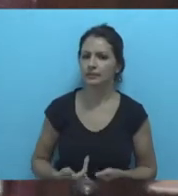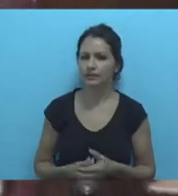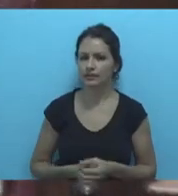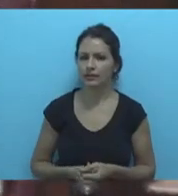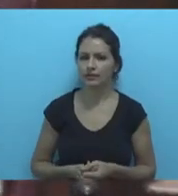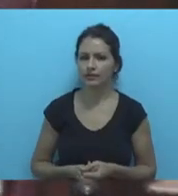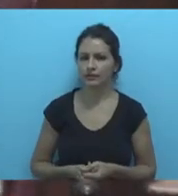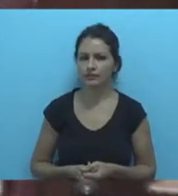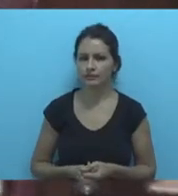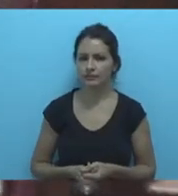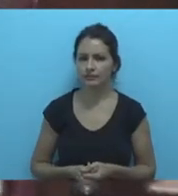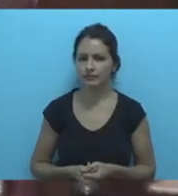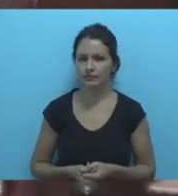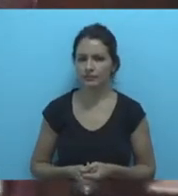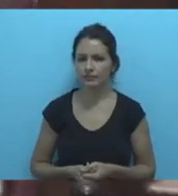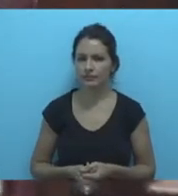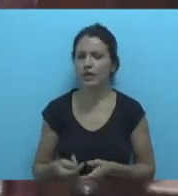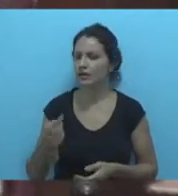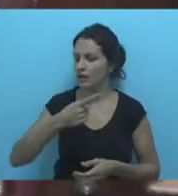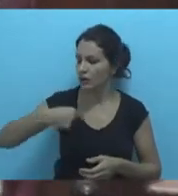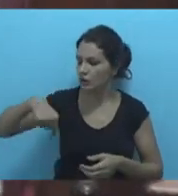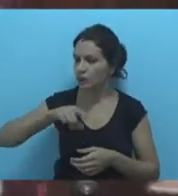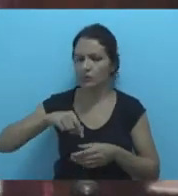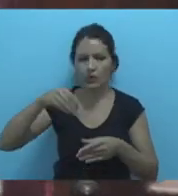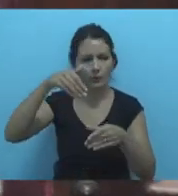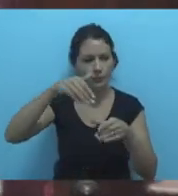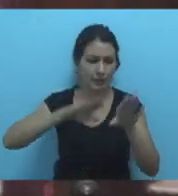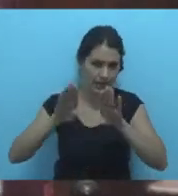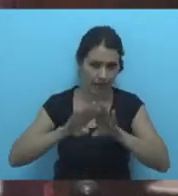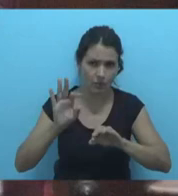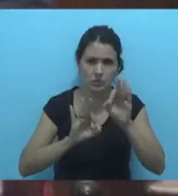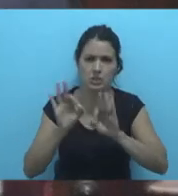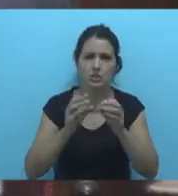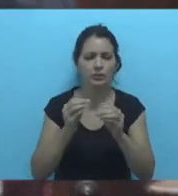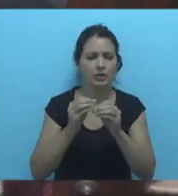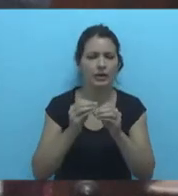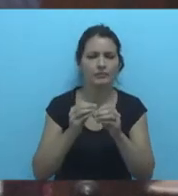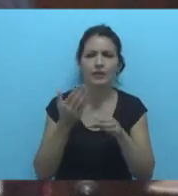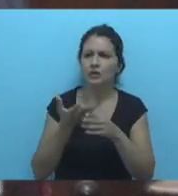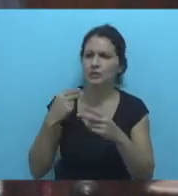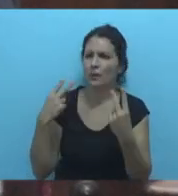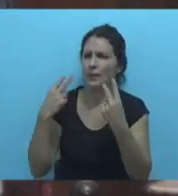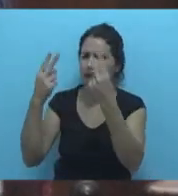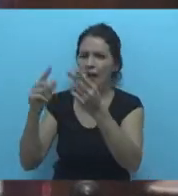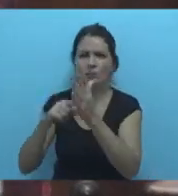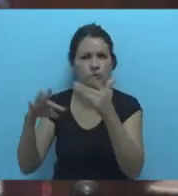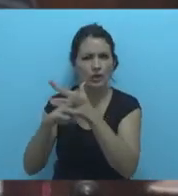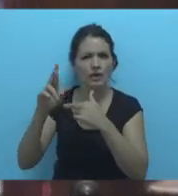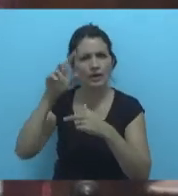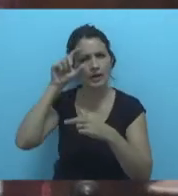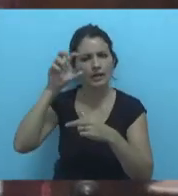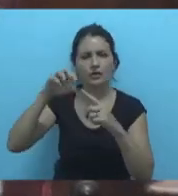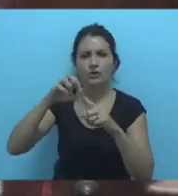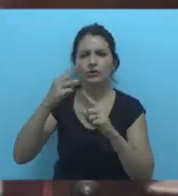mayoría de todos sus miembros, a partir de la preocupación que nos fue generando la última visita que realizáramos a la localidad de Reconquista, donde allí